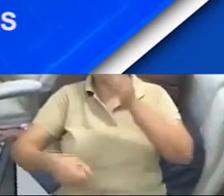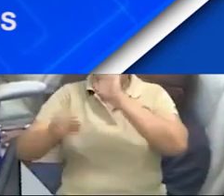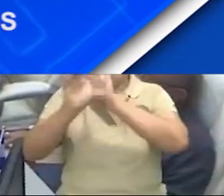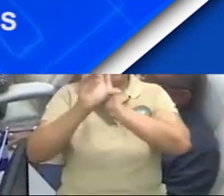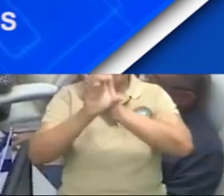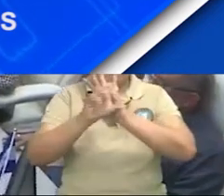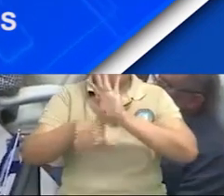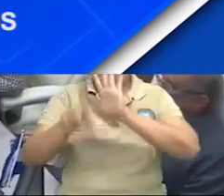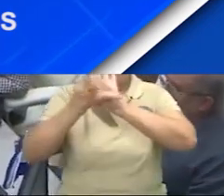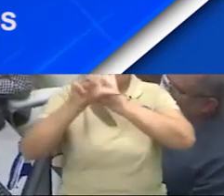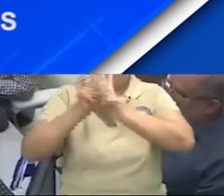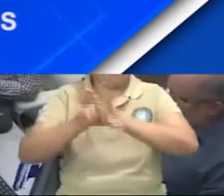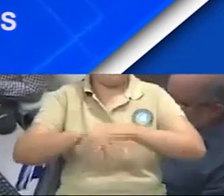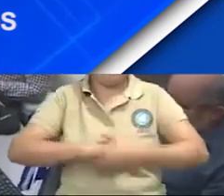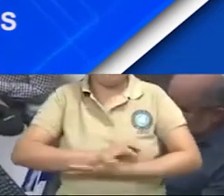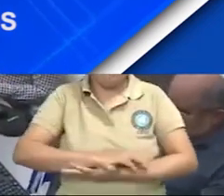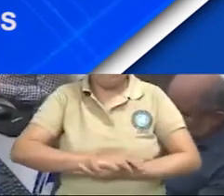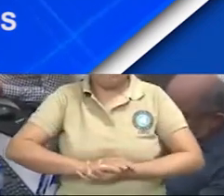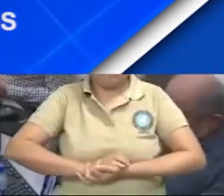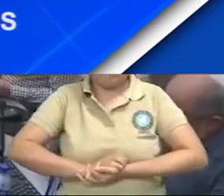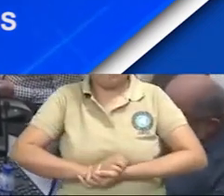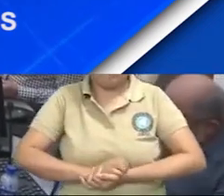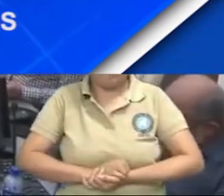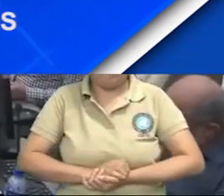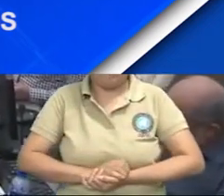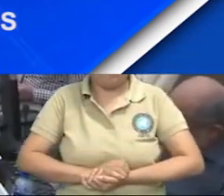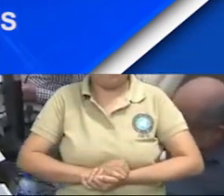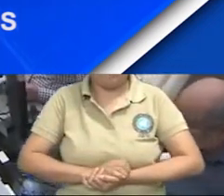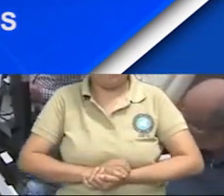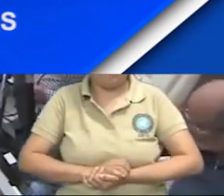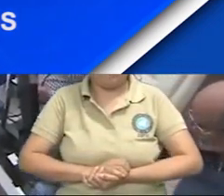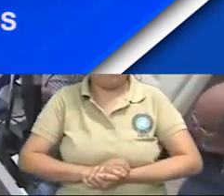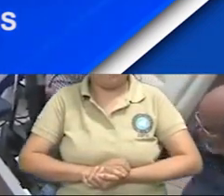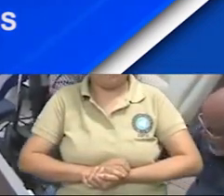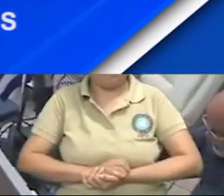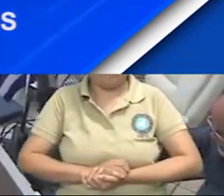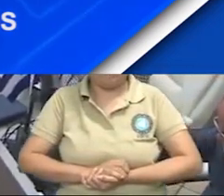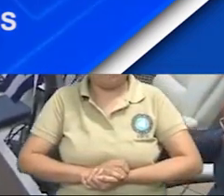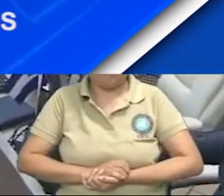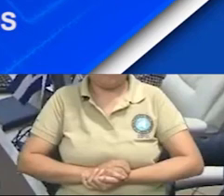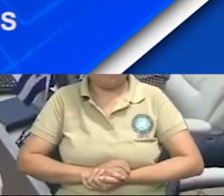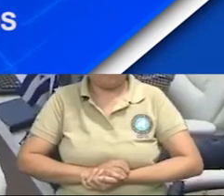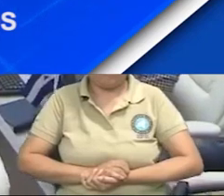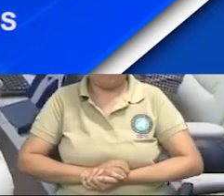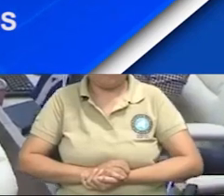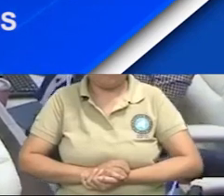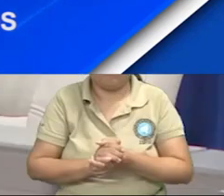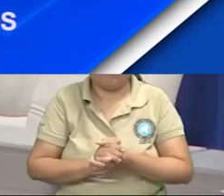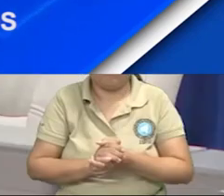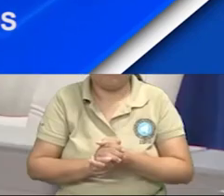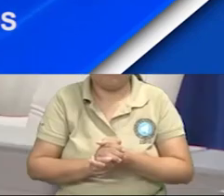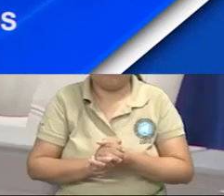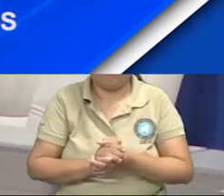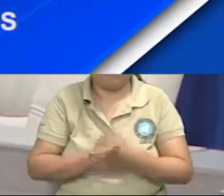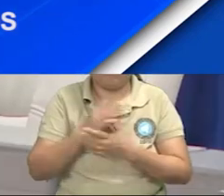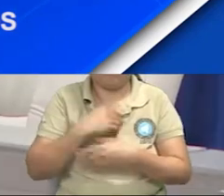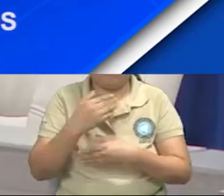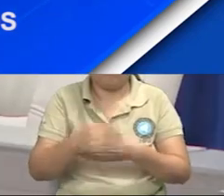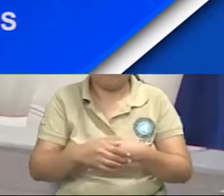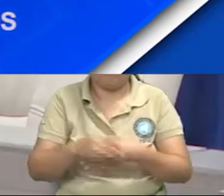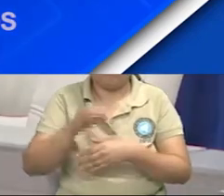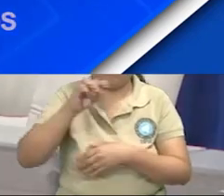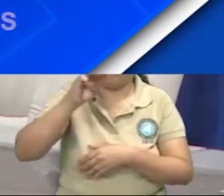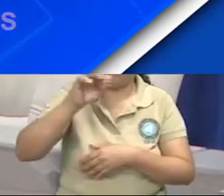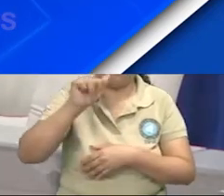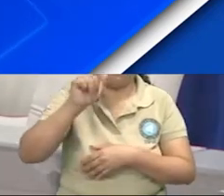juramentada este 27 de septiembre para ejercer su cargo por un periodo de 5 años la propuesta